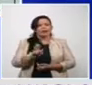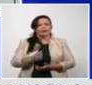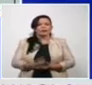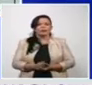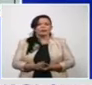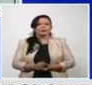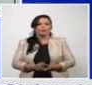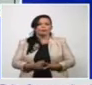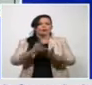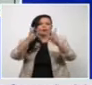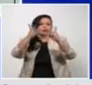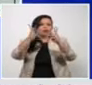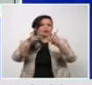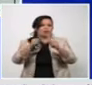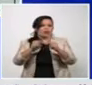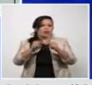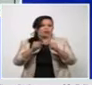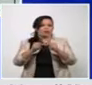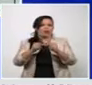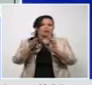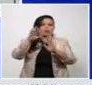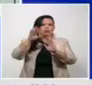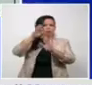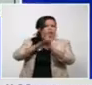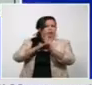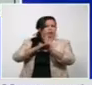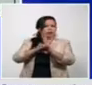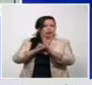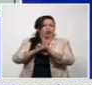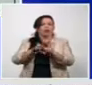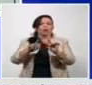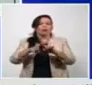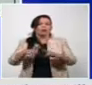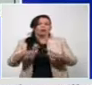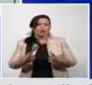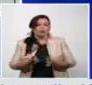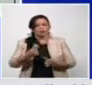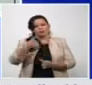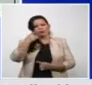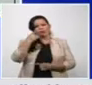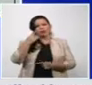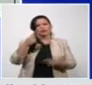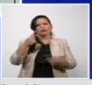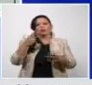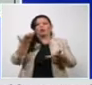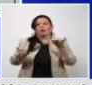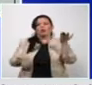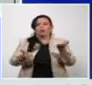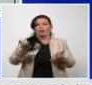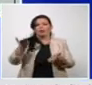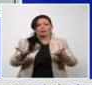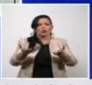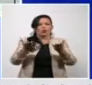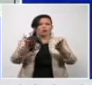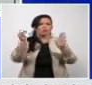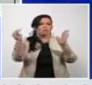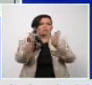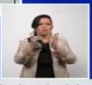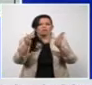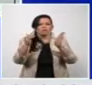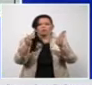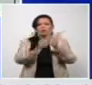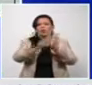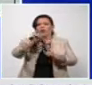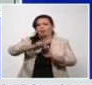bajas, sobre todo teniendo en cuenta con los miles de millones de población que tienen estos